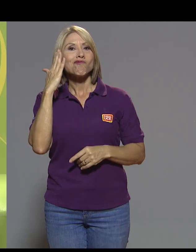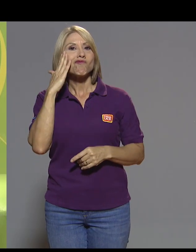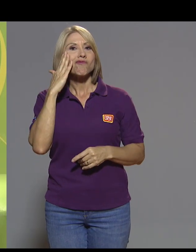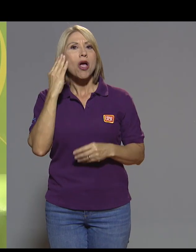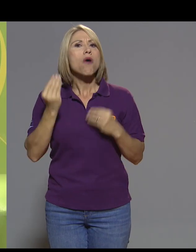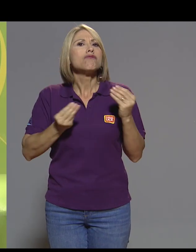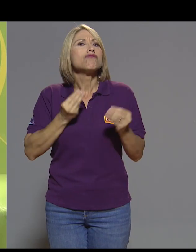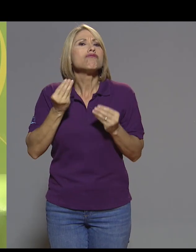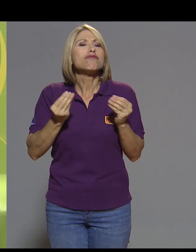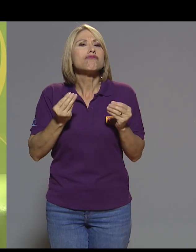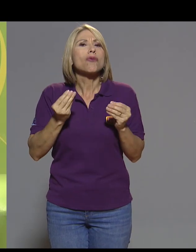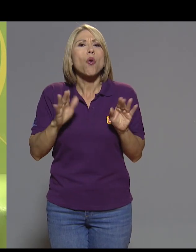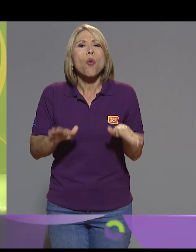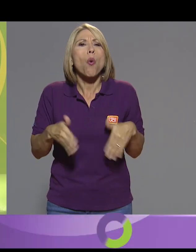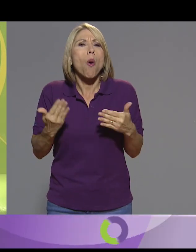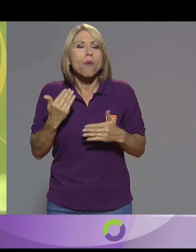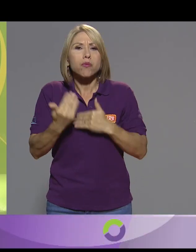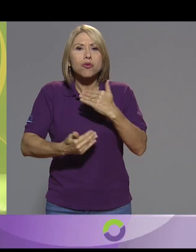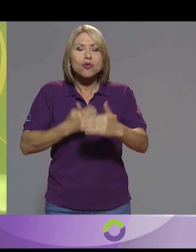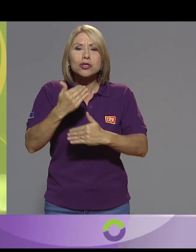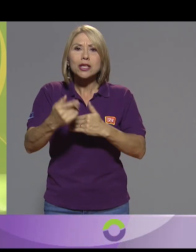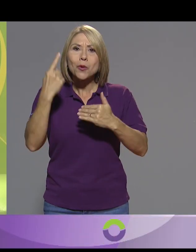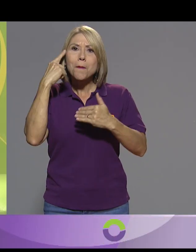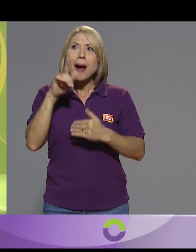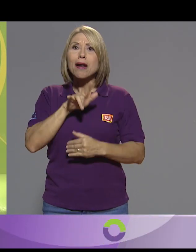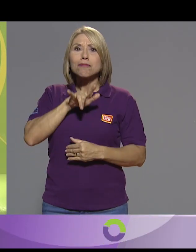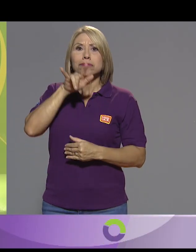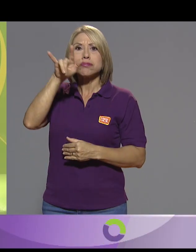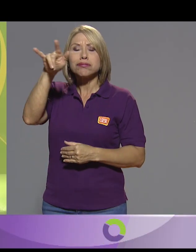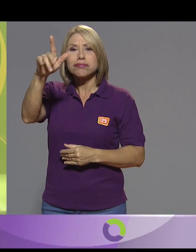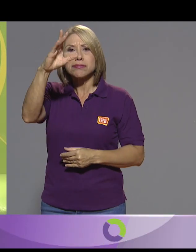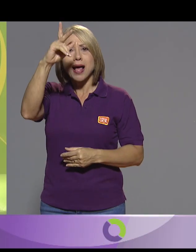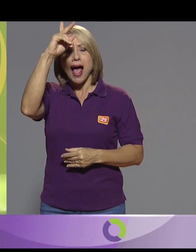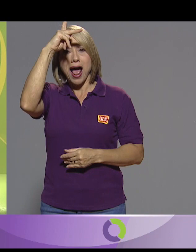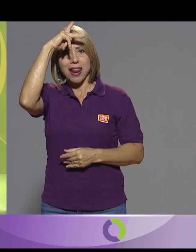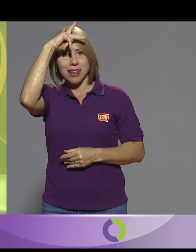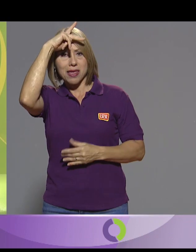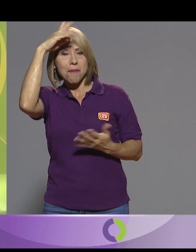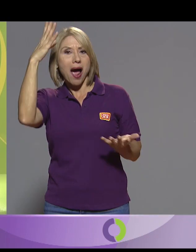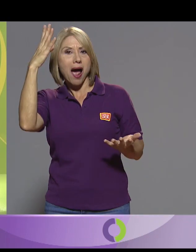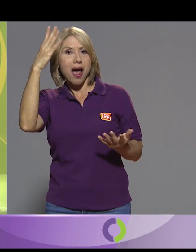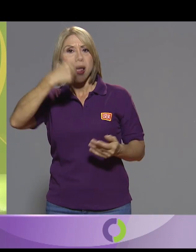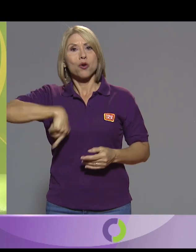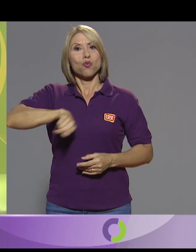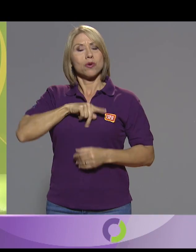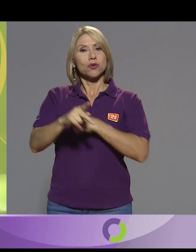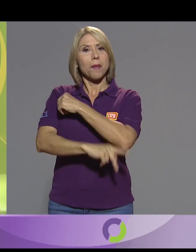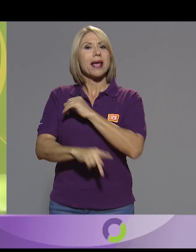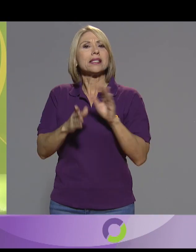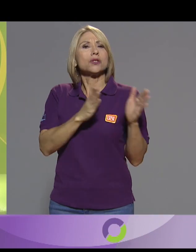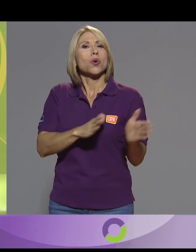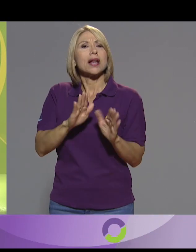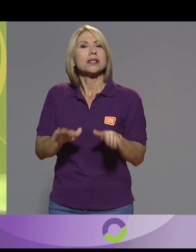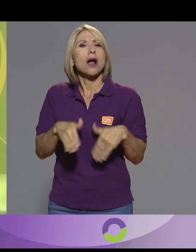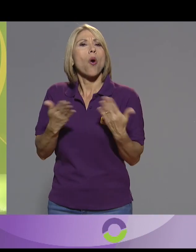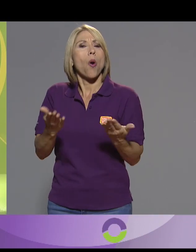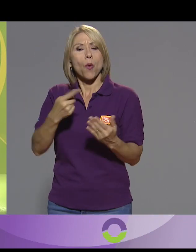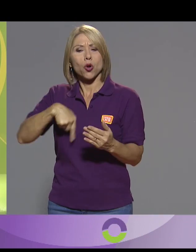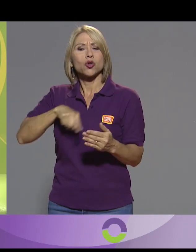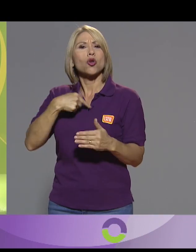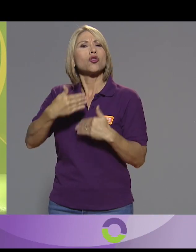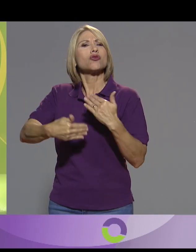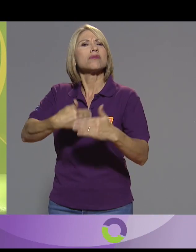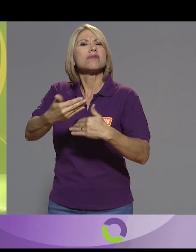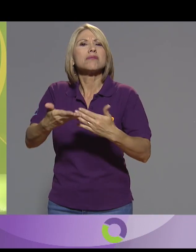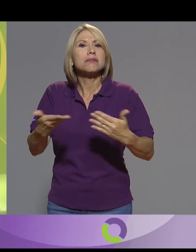conocer bueno cómo está el proceso para llegar a lima cómo se organiza nuestro país y cuál es la ruta que